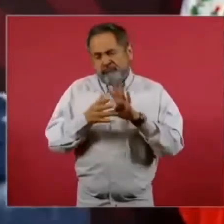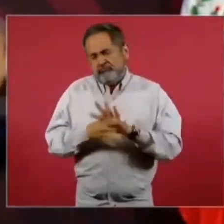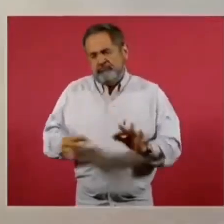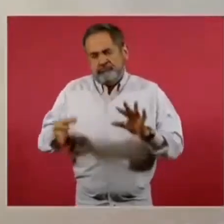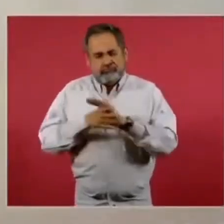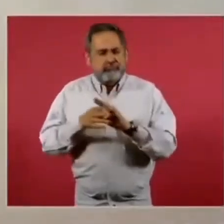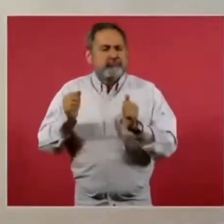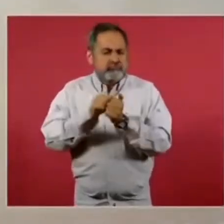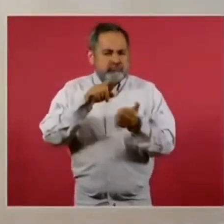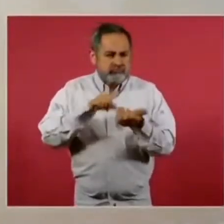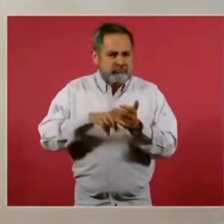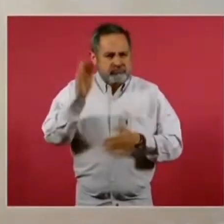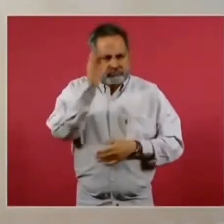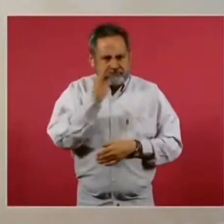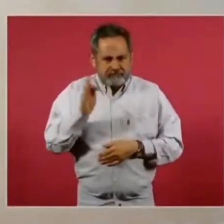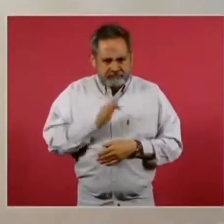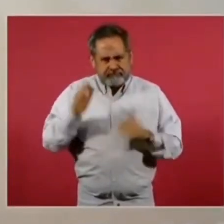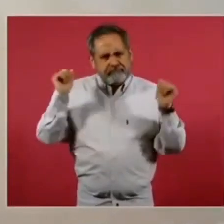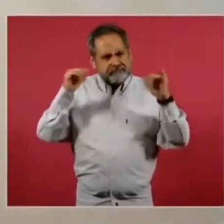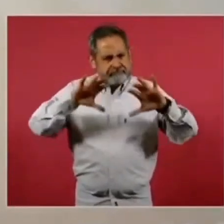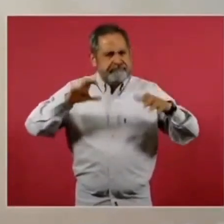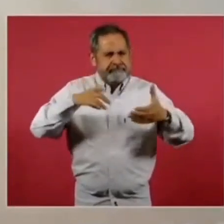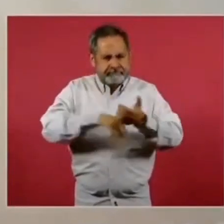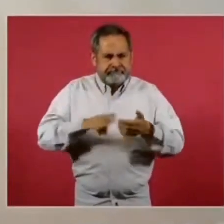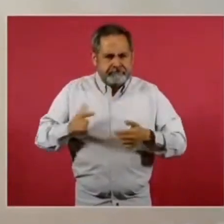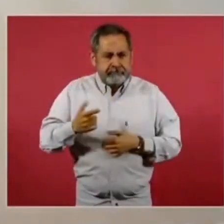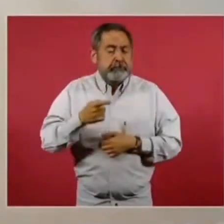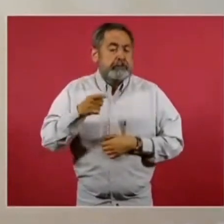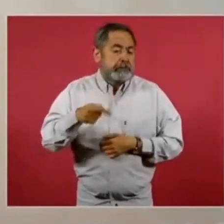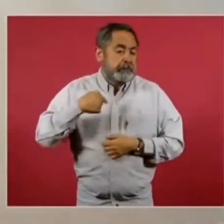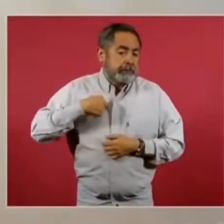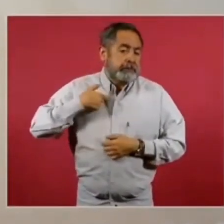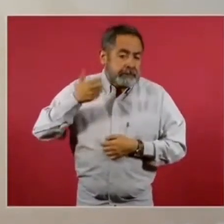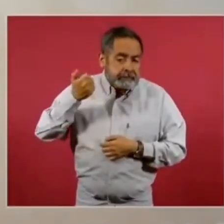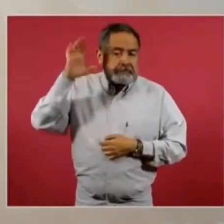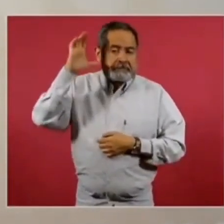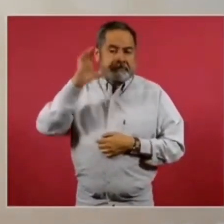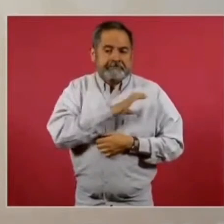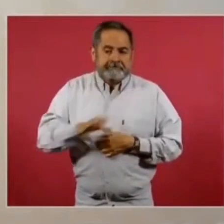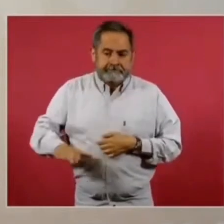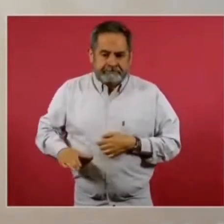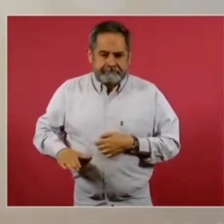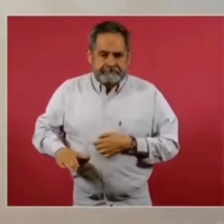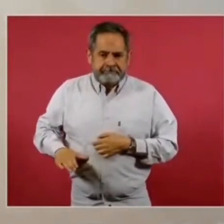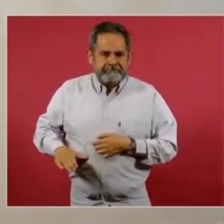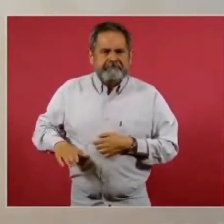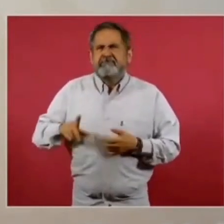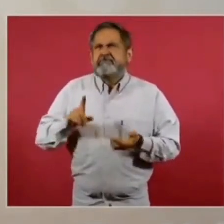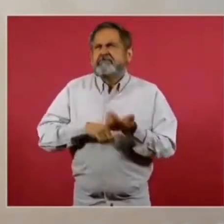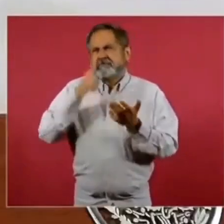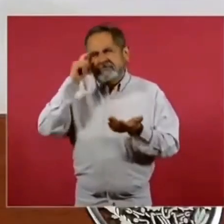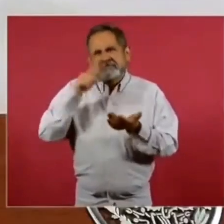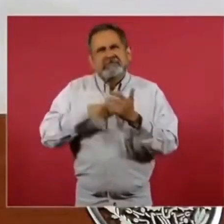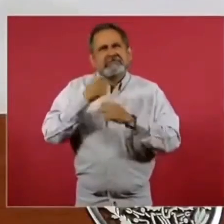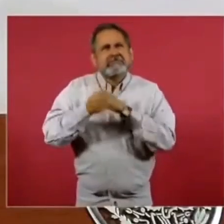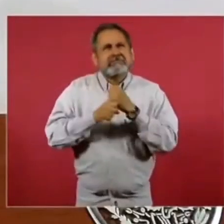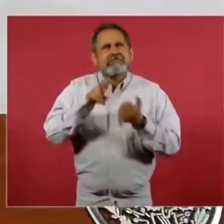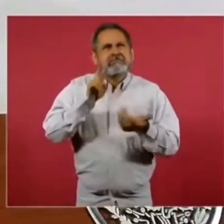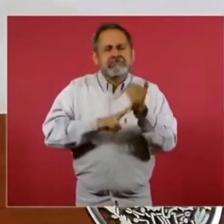una misa Yo era candidato en ese entonces creo fue como en el